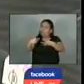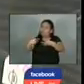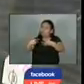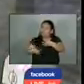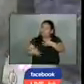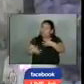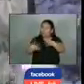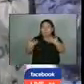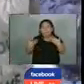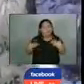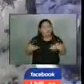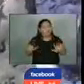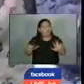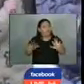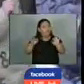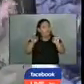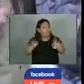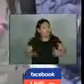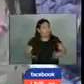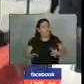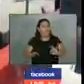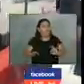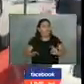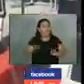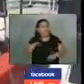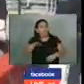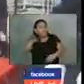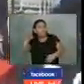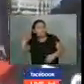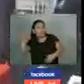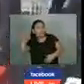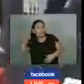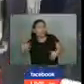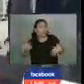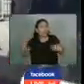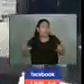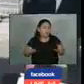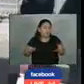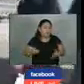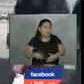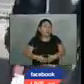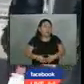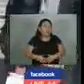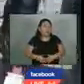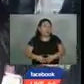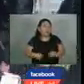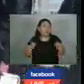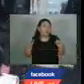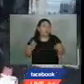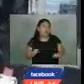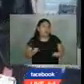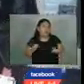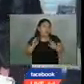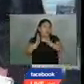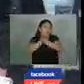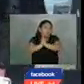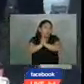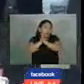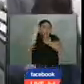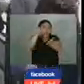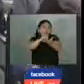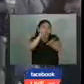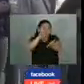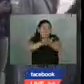por vías ilícitas, pueden pedir una admisión a los Estados Unidos, pueden